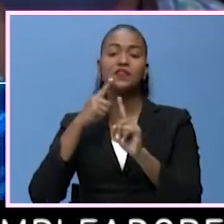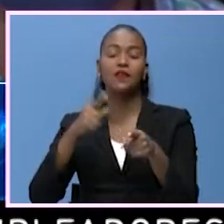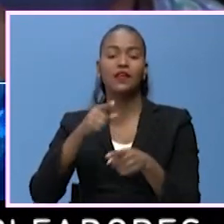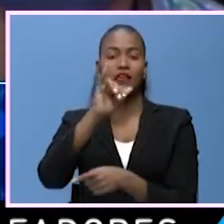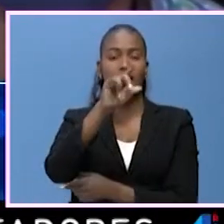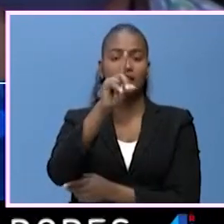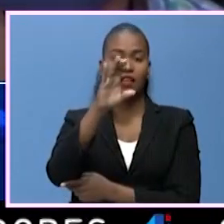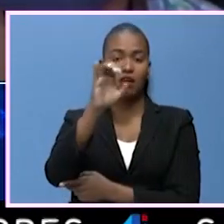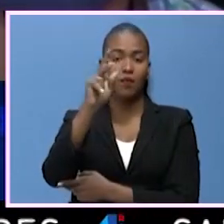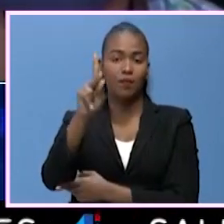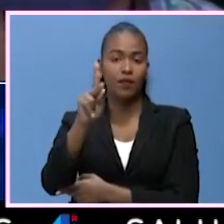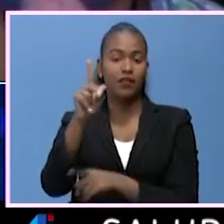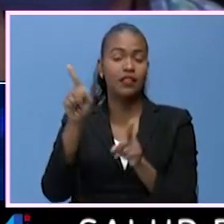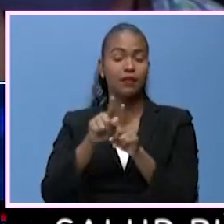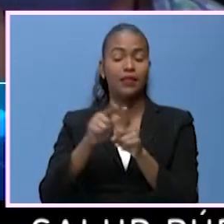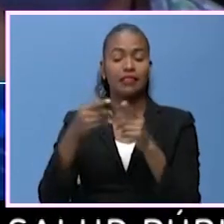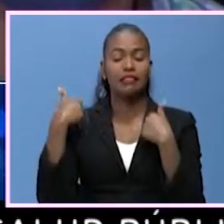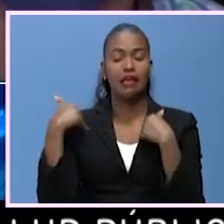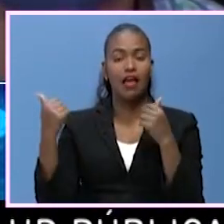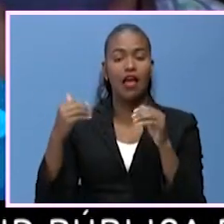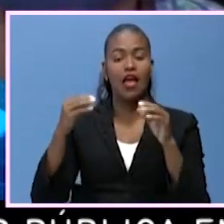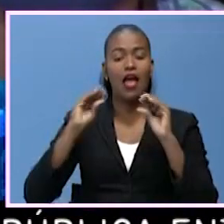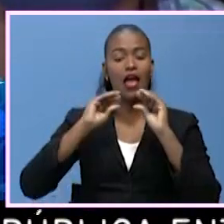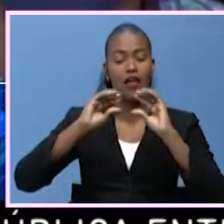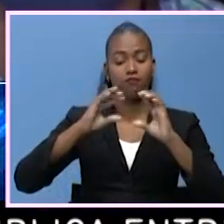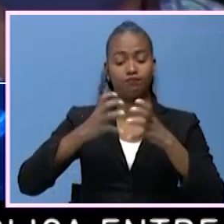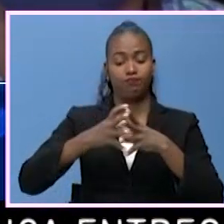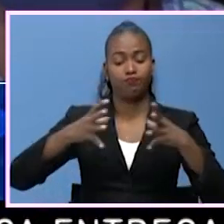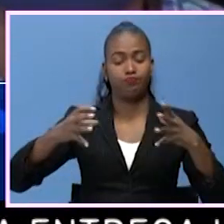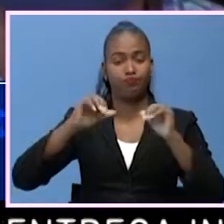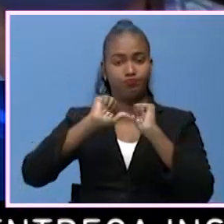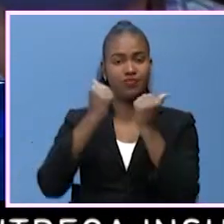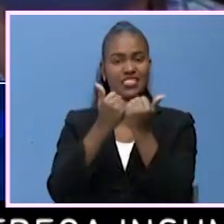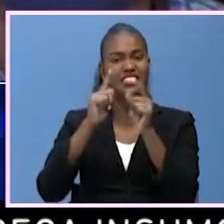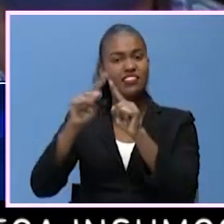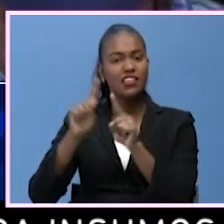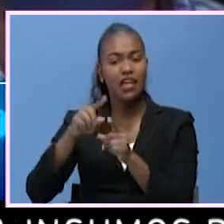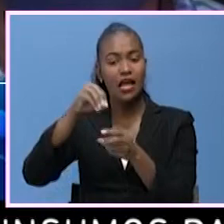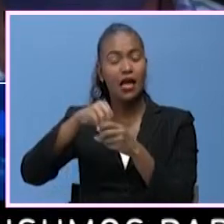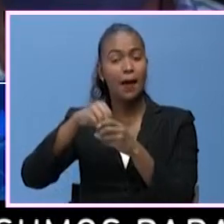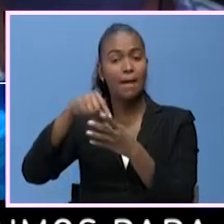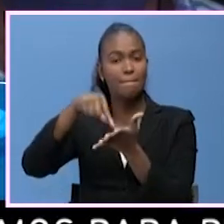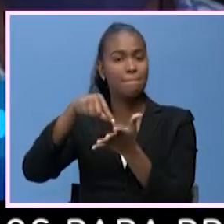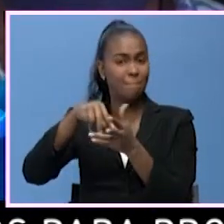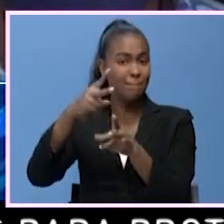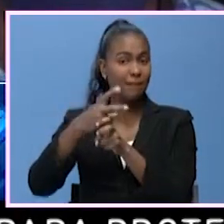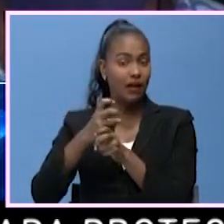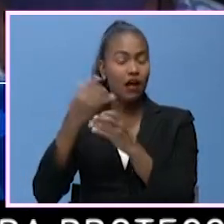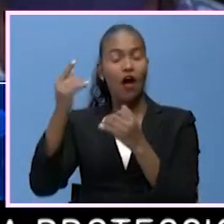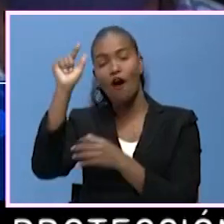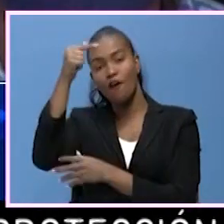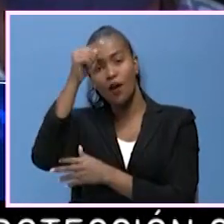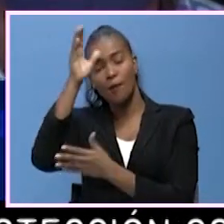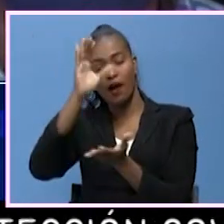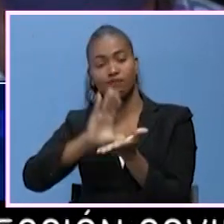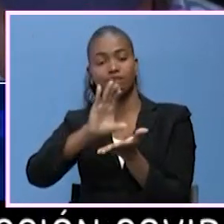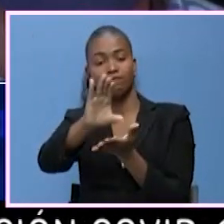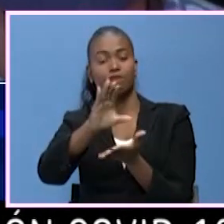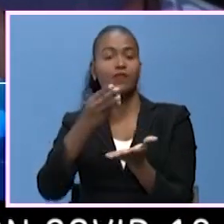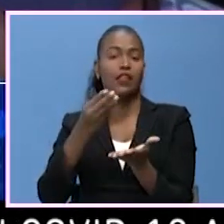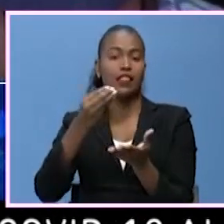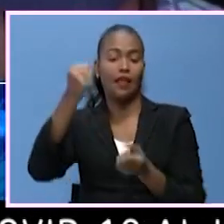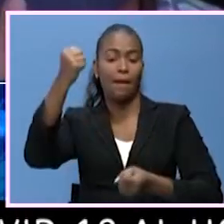IDECOP y está formando cooperativas en todo el país. Y entonces nosotros el gobierno le va a financiar el